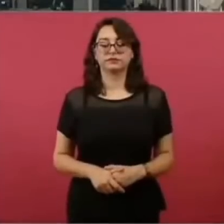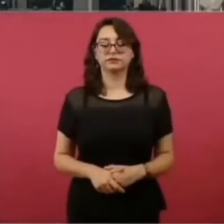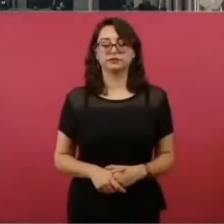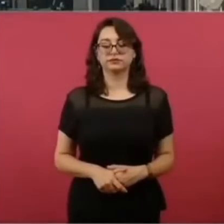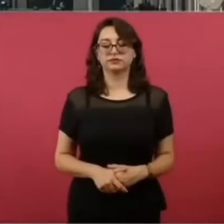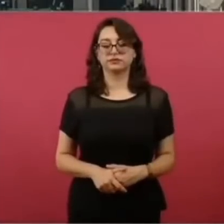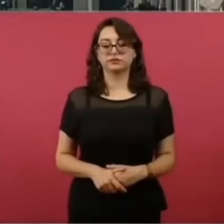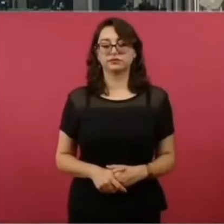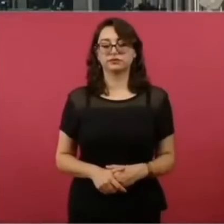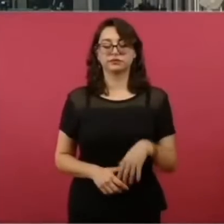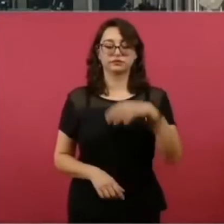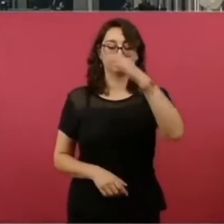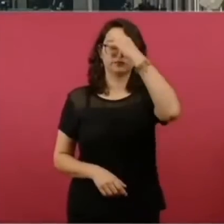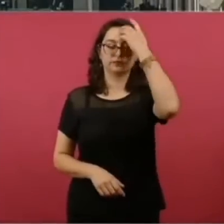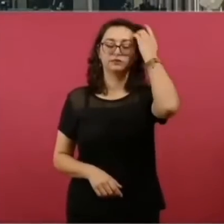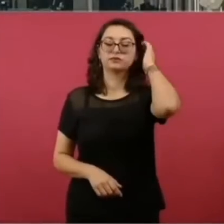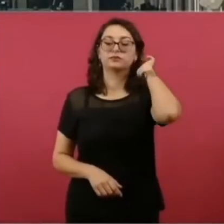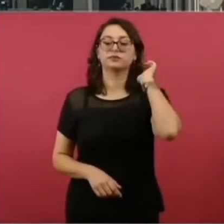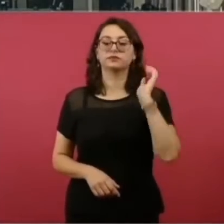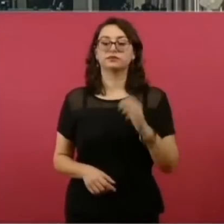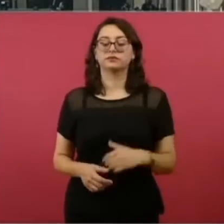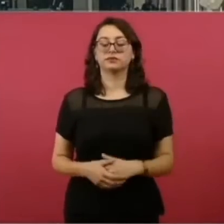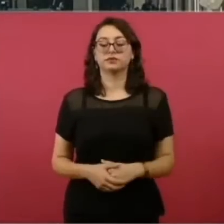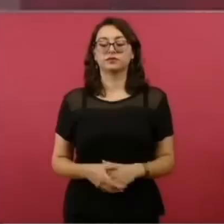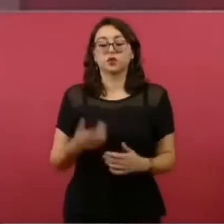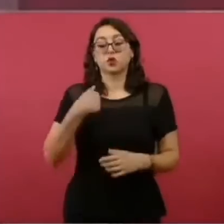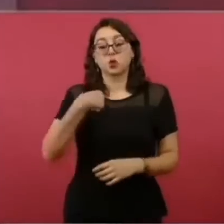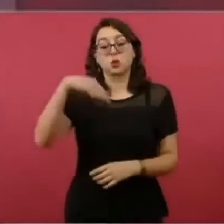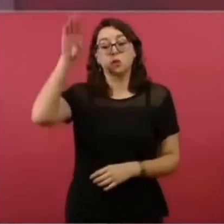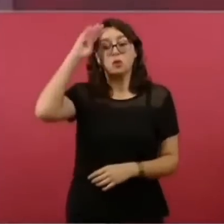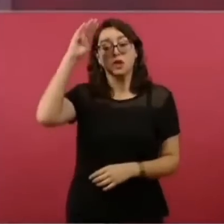de que los usan